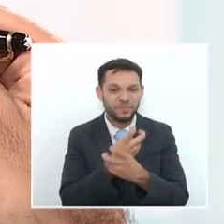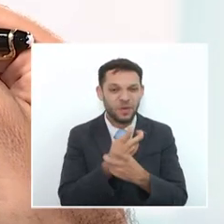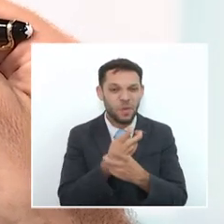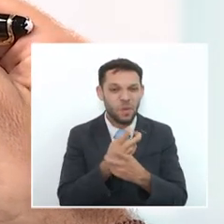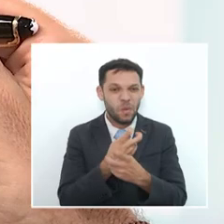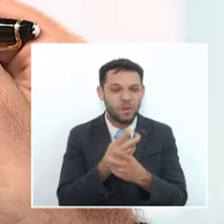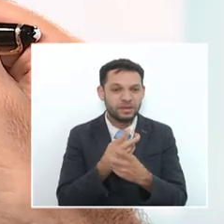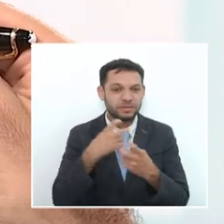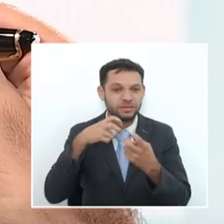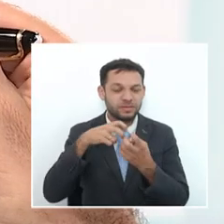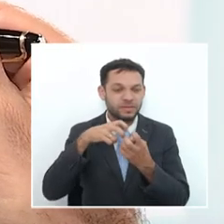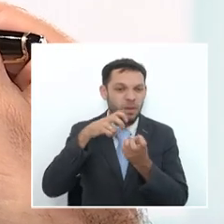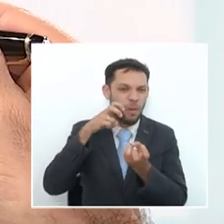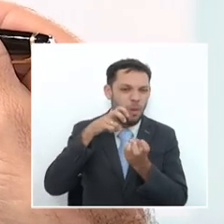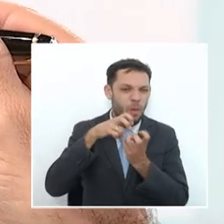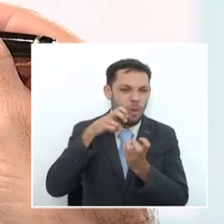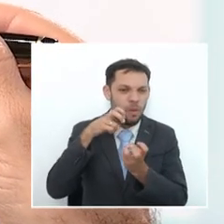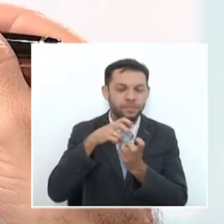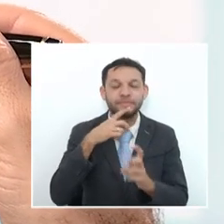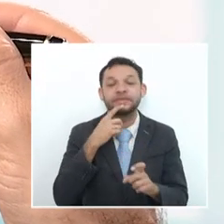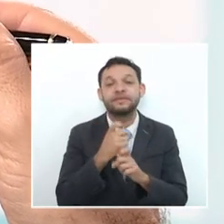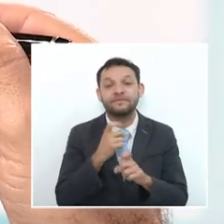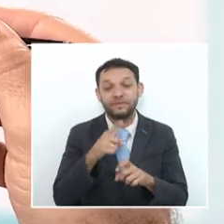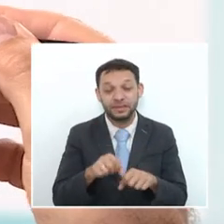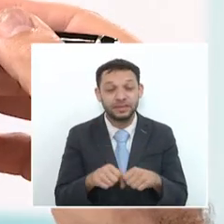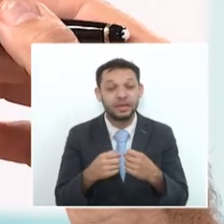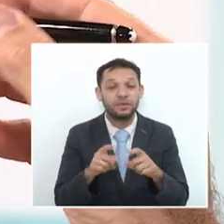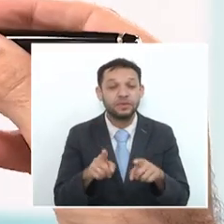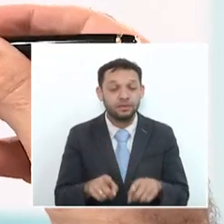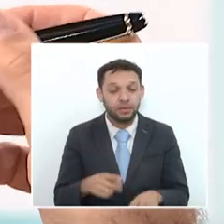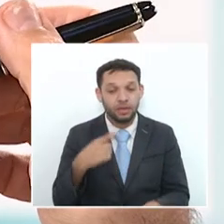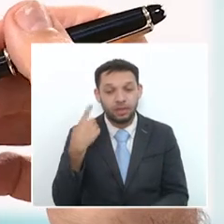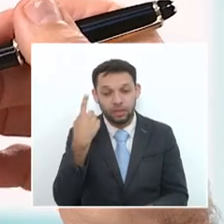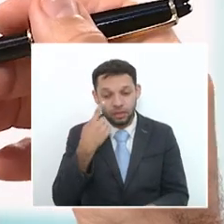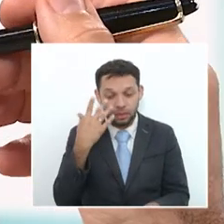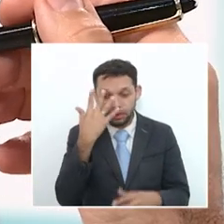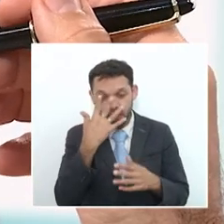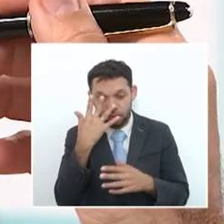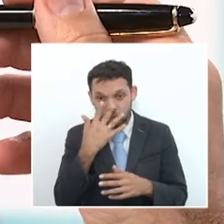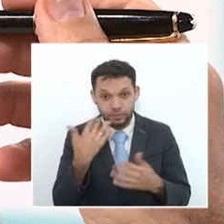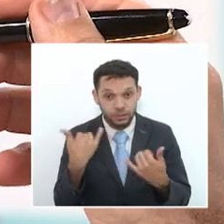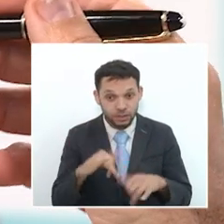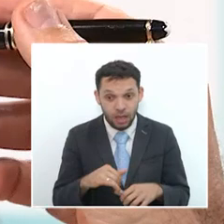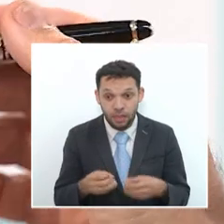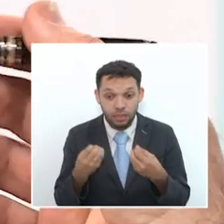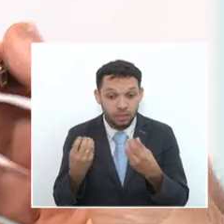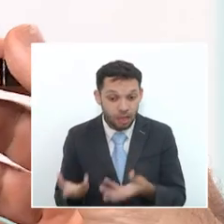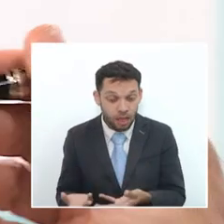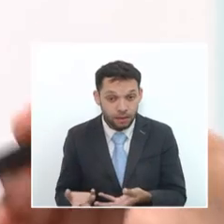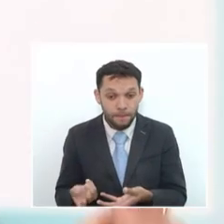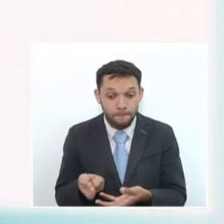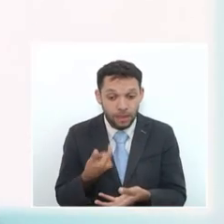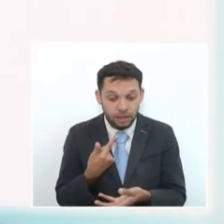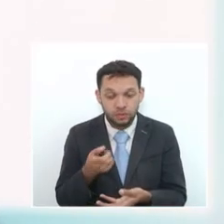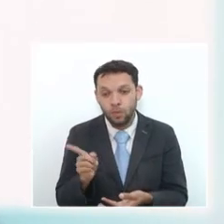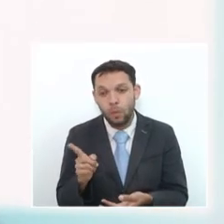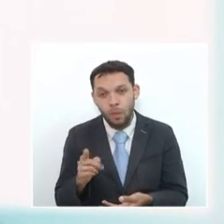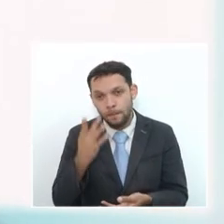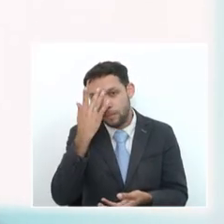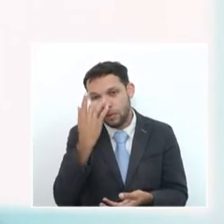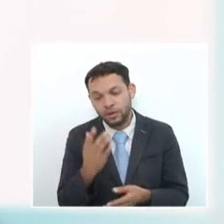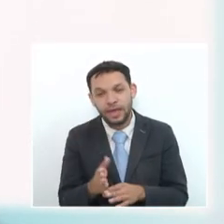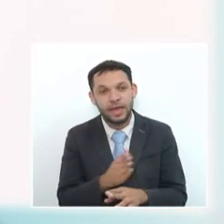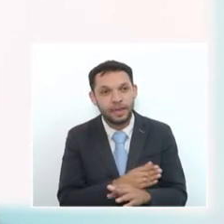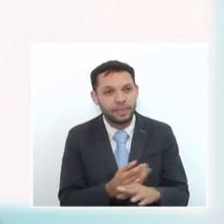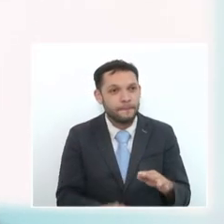desarticularan. ¡Ah! Eso sí que afecta. Entonces, no es vértigo Jingo Biloba, no, es vértigo buscar el origen para poder hacer